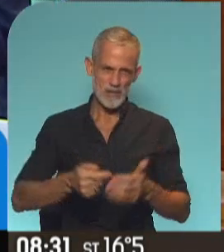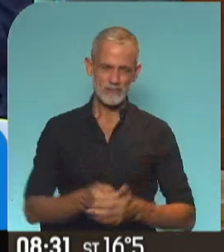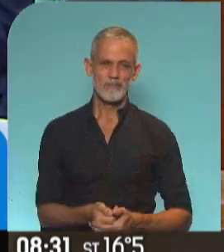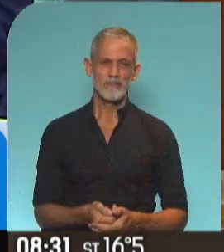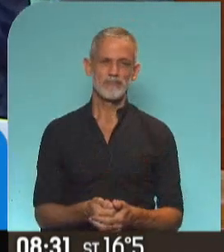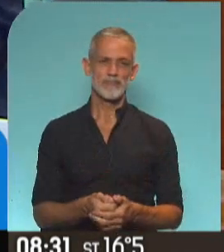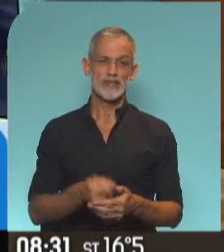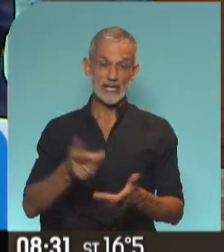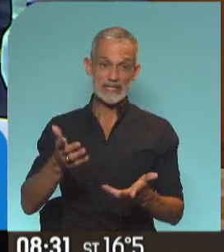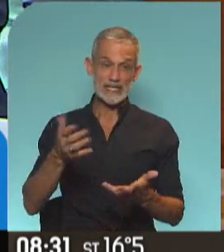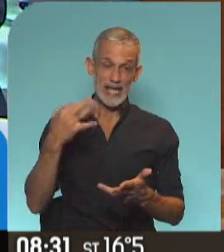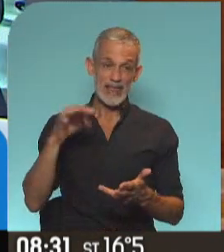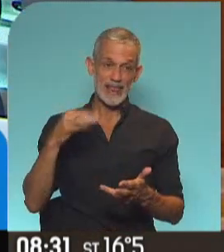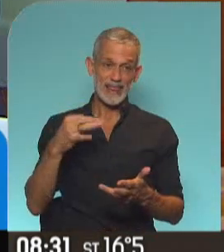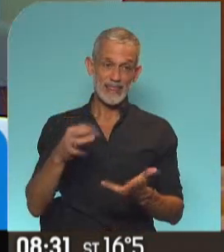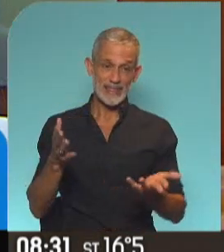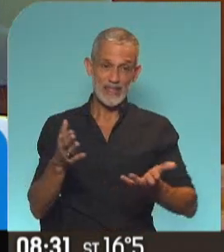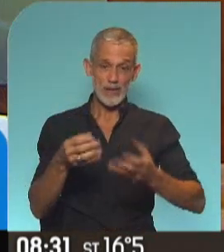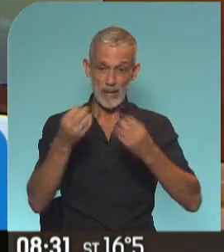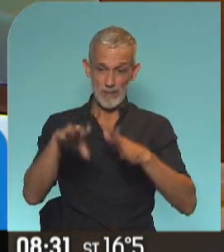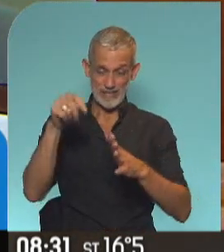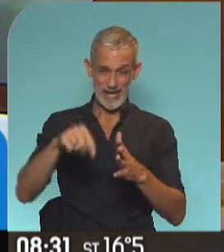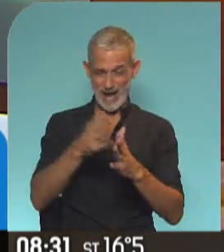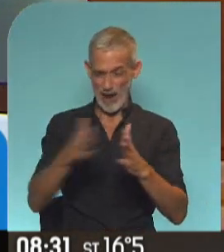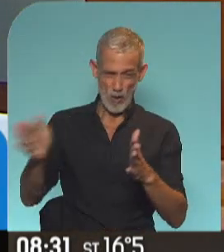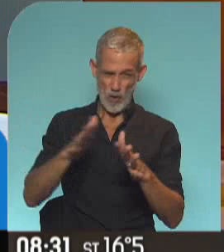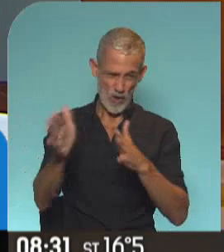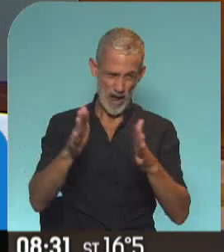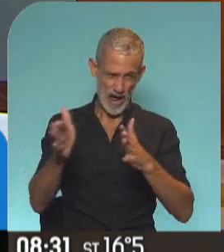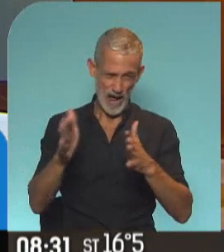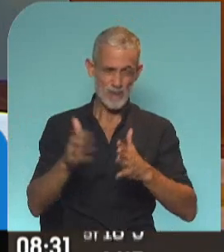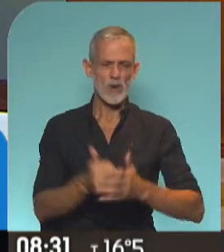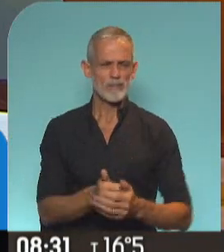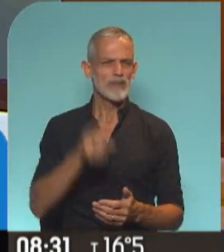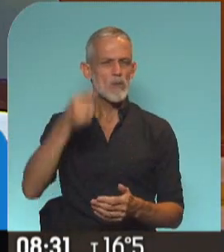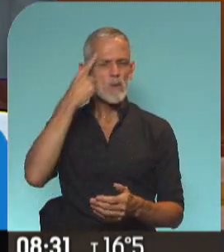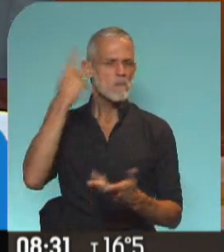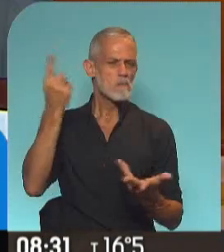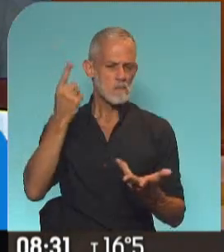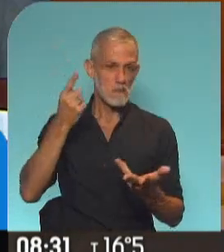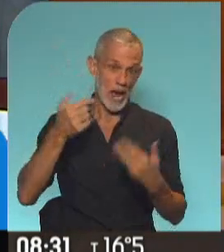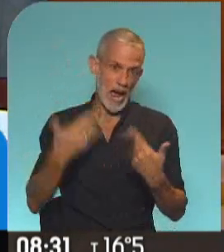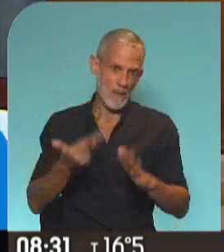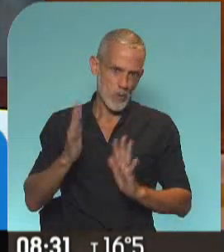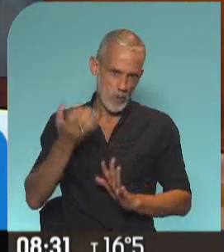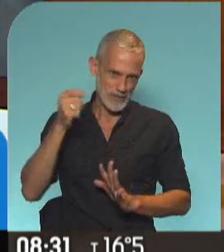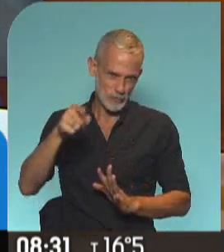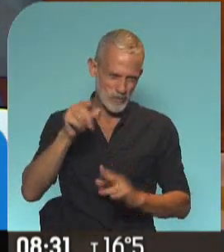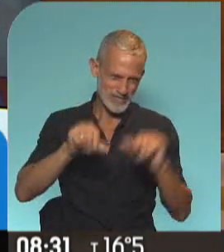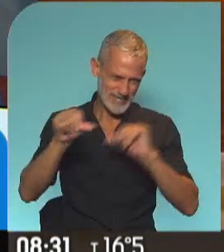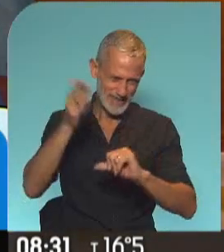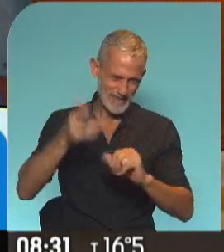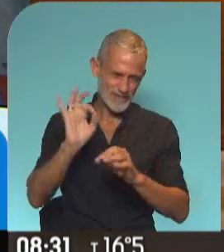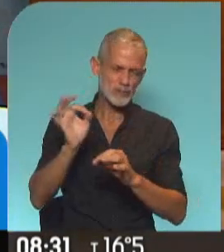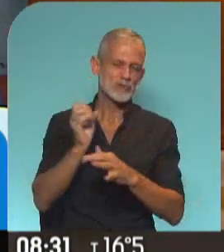contra la gripe debería estar empezando ahora si vos imagina si estos productos tus conocimientos como científicos